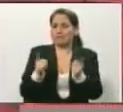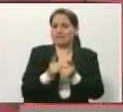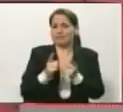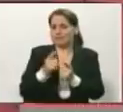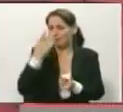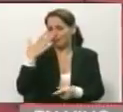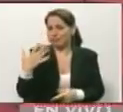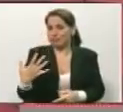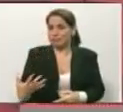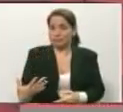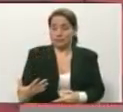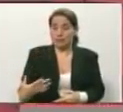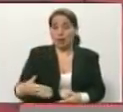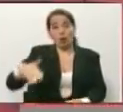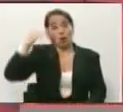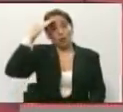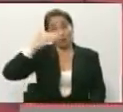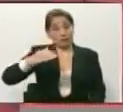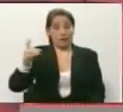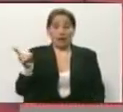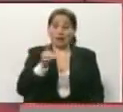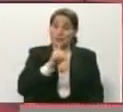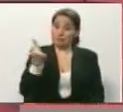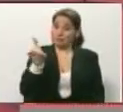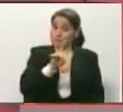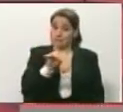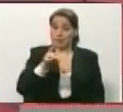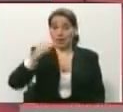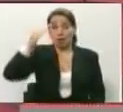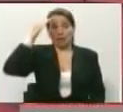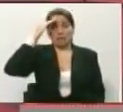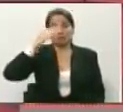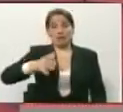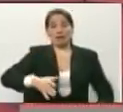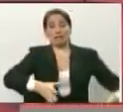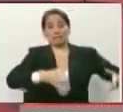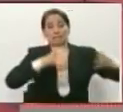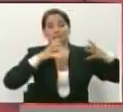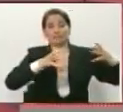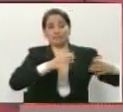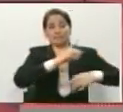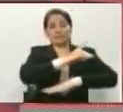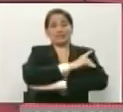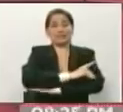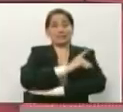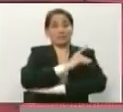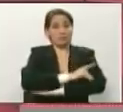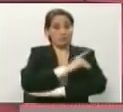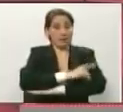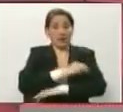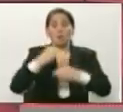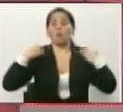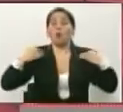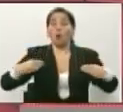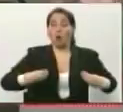En la Fuerza Armada, no. La Fuerza Armada se caracteriza por su disciplina, por su alta moral